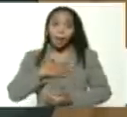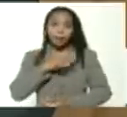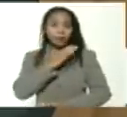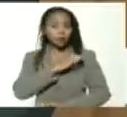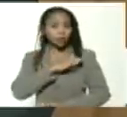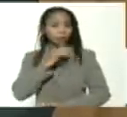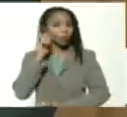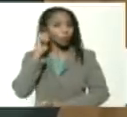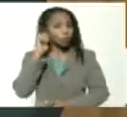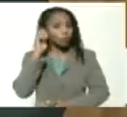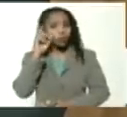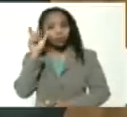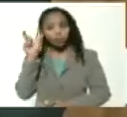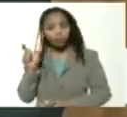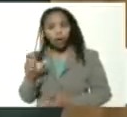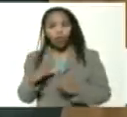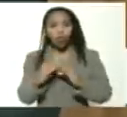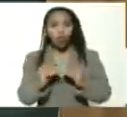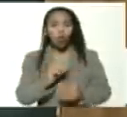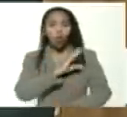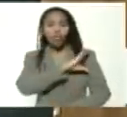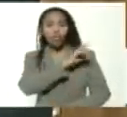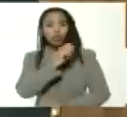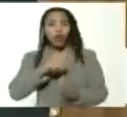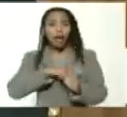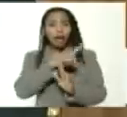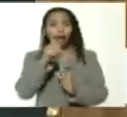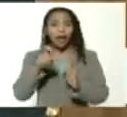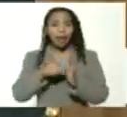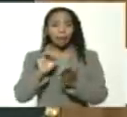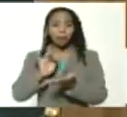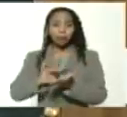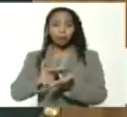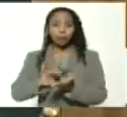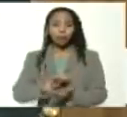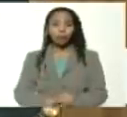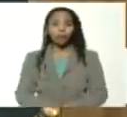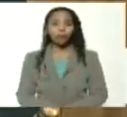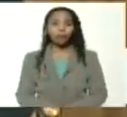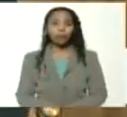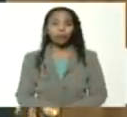Mónica, a todos los directores generales presentes.